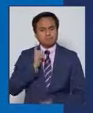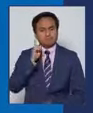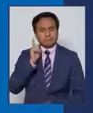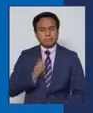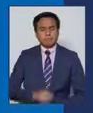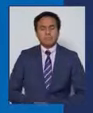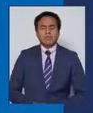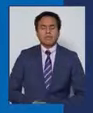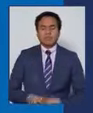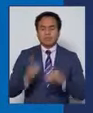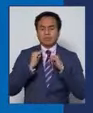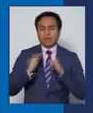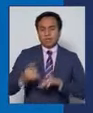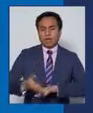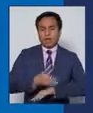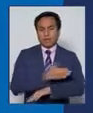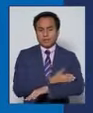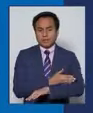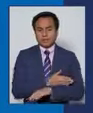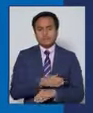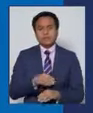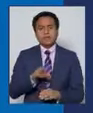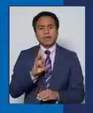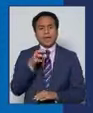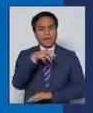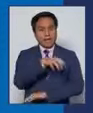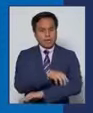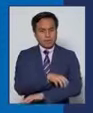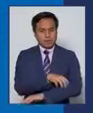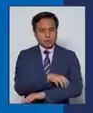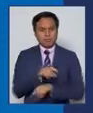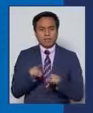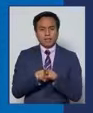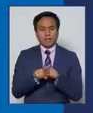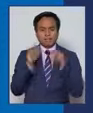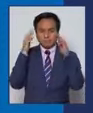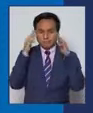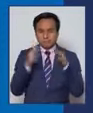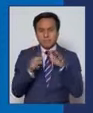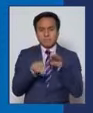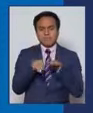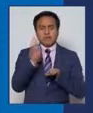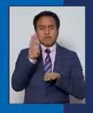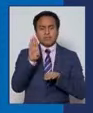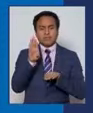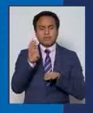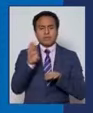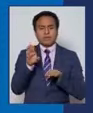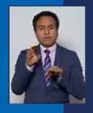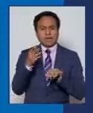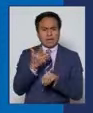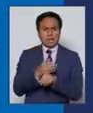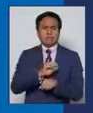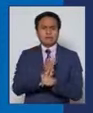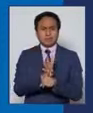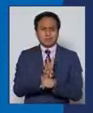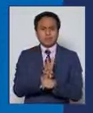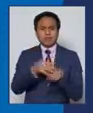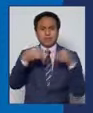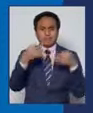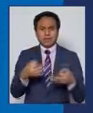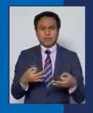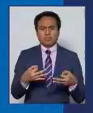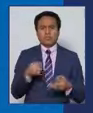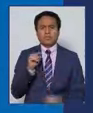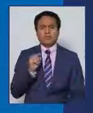días anteriores, sigue siendo la región metropolitana la concentración del mayor número de casos confirmados y es por